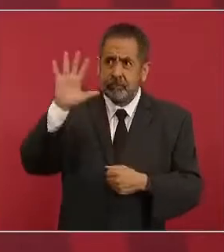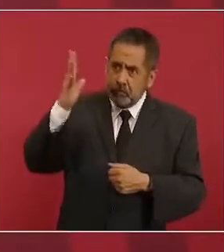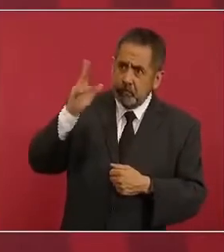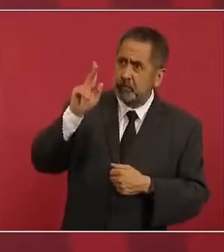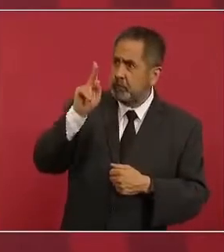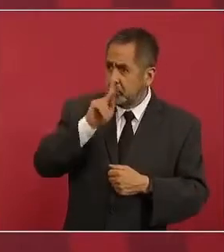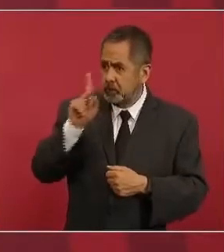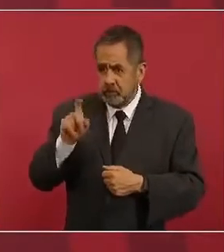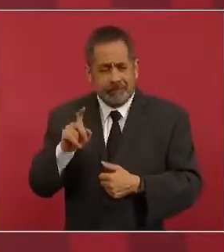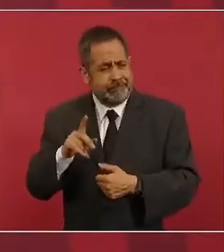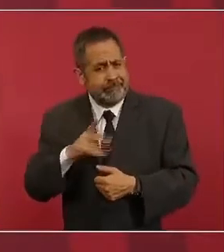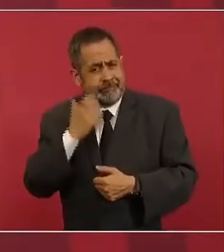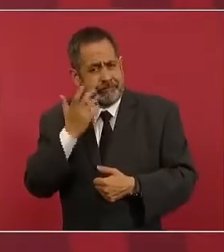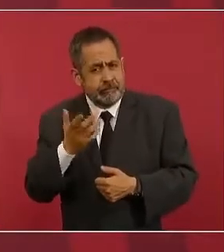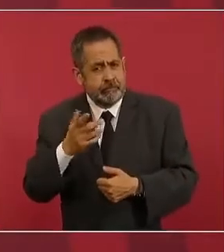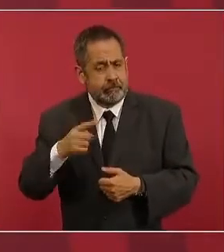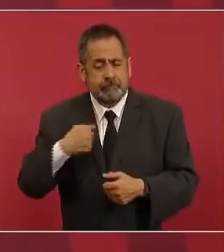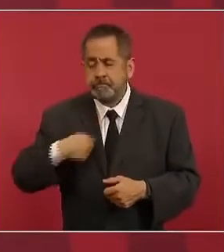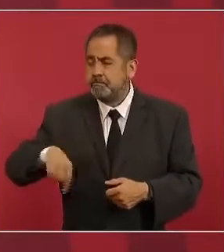gran esfuerzo